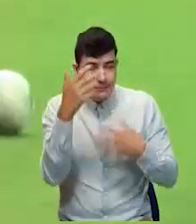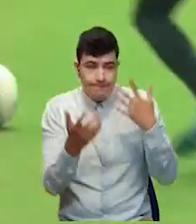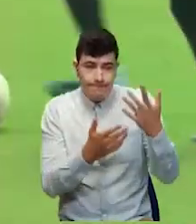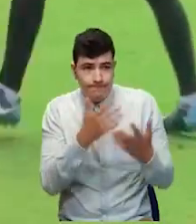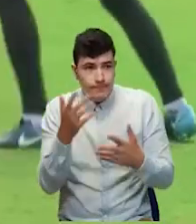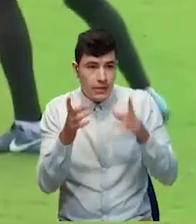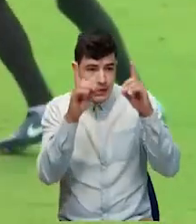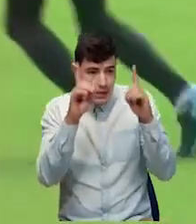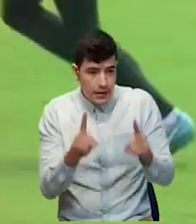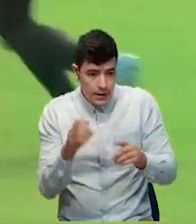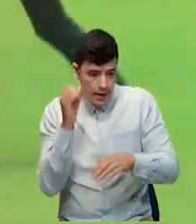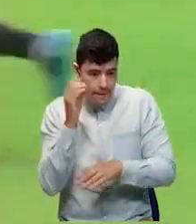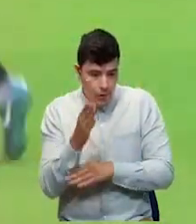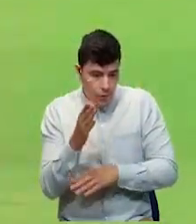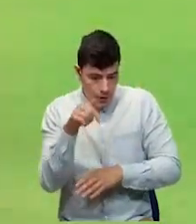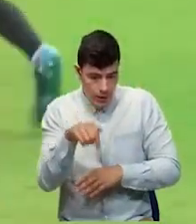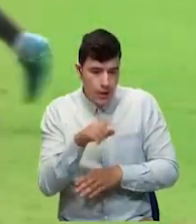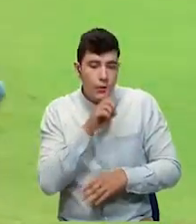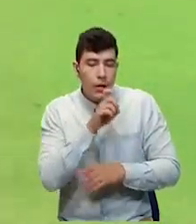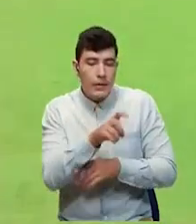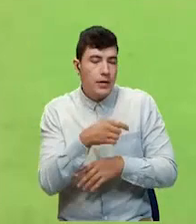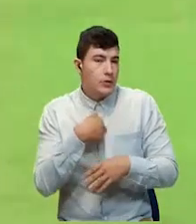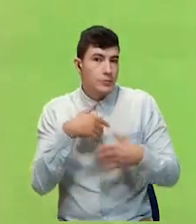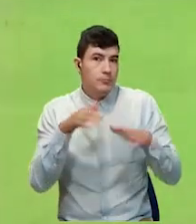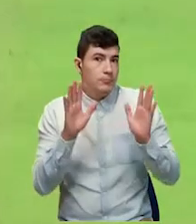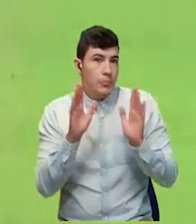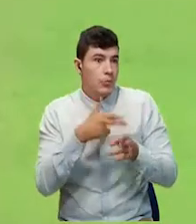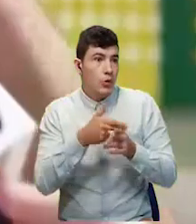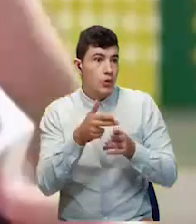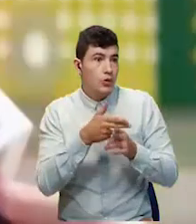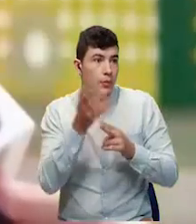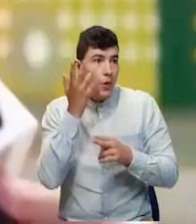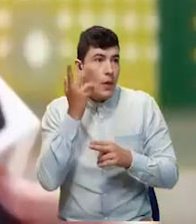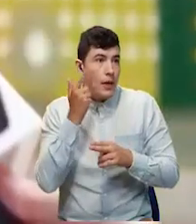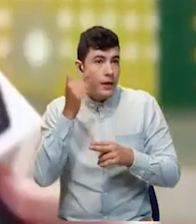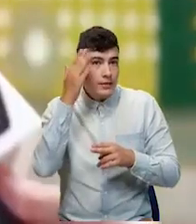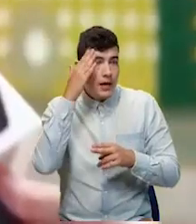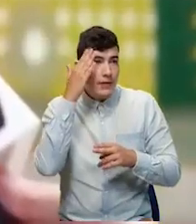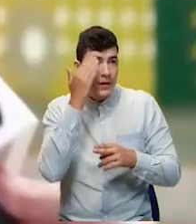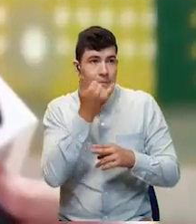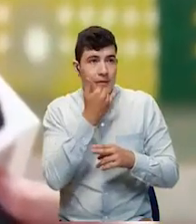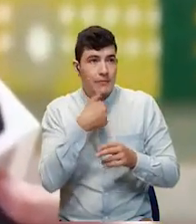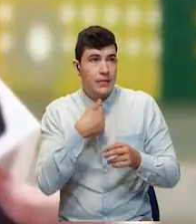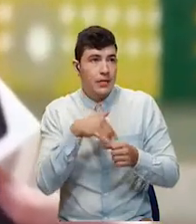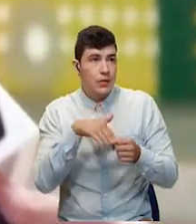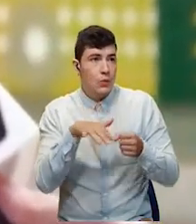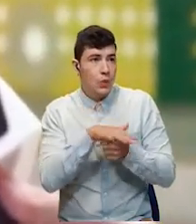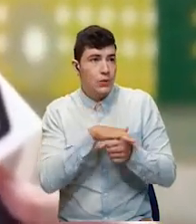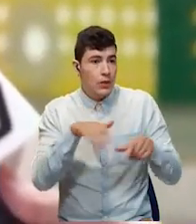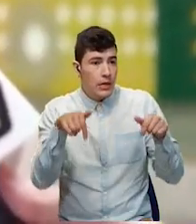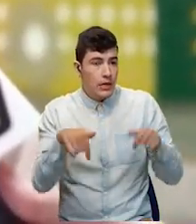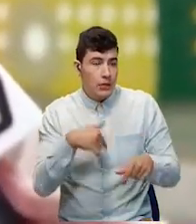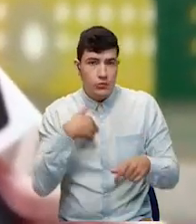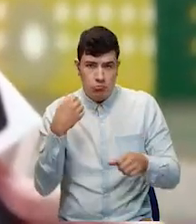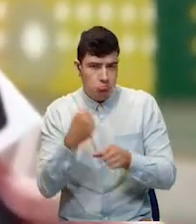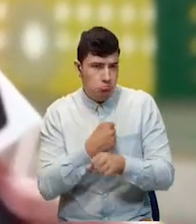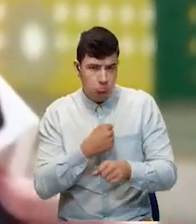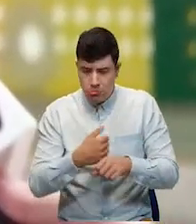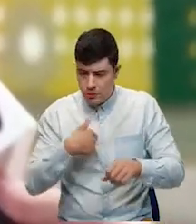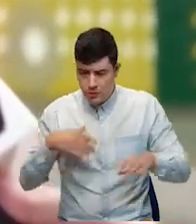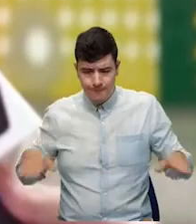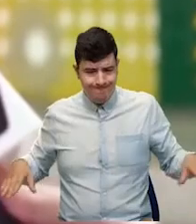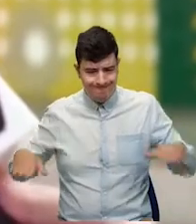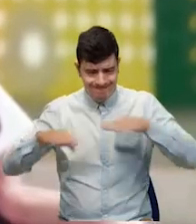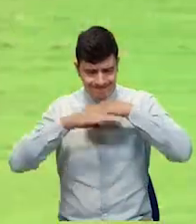se decía el club y bueno, seguramente que los próximos días lo hablaremos de la situación mía, pero yo trabajando a la par del